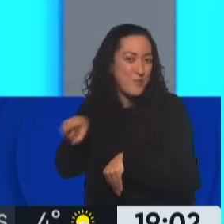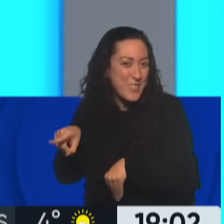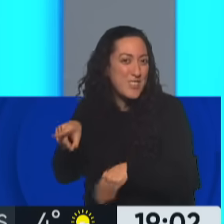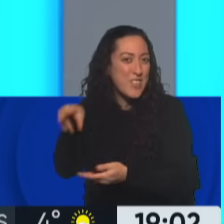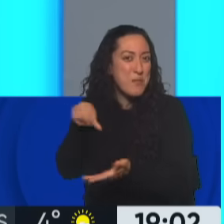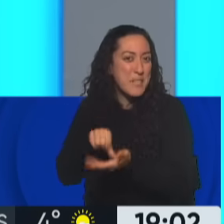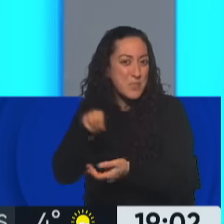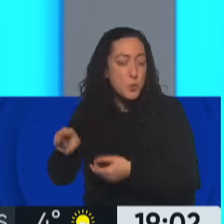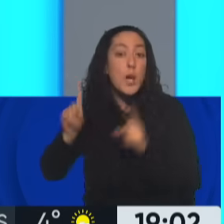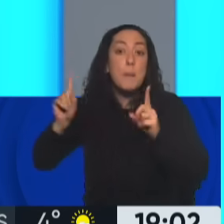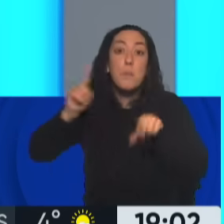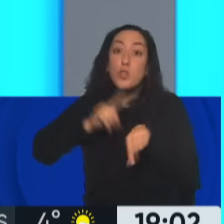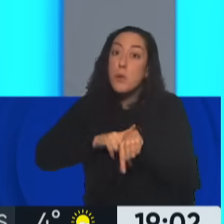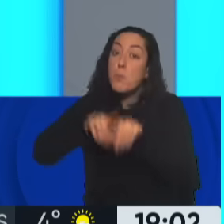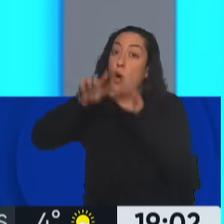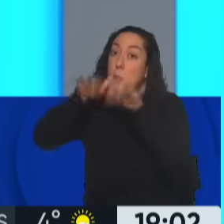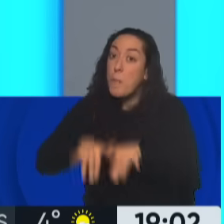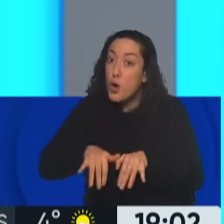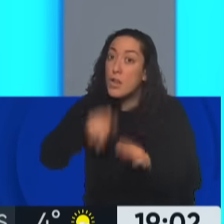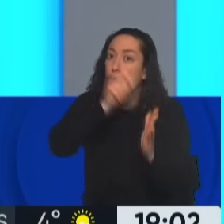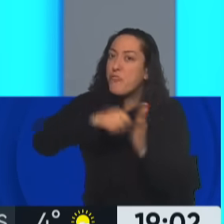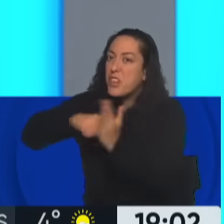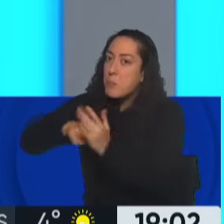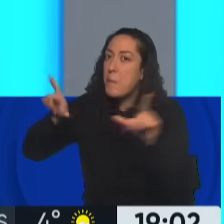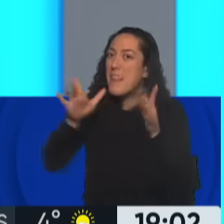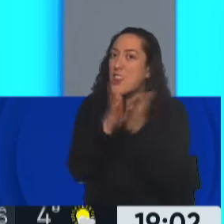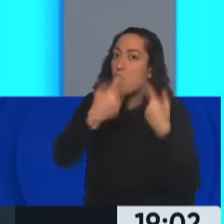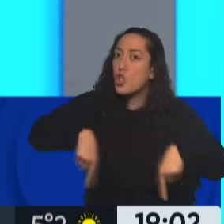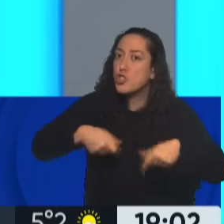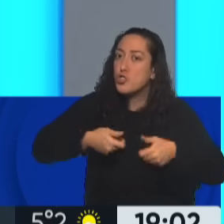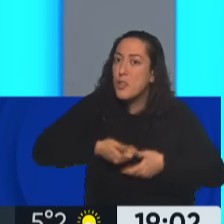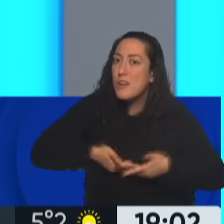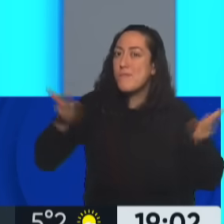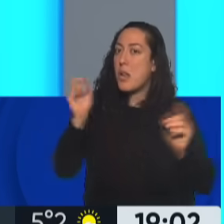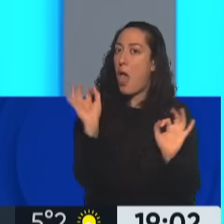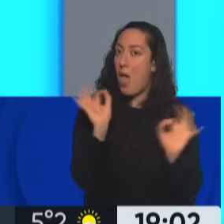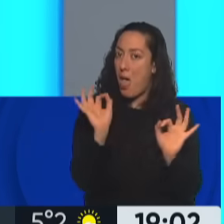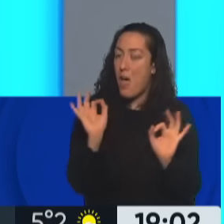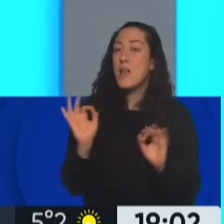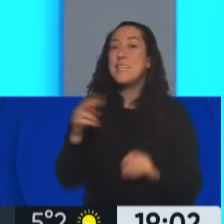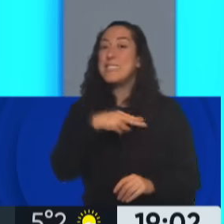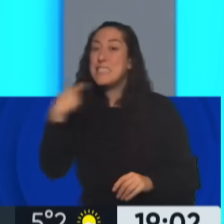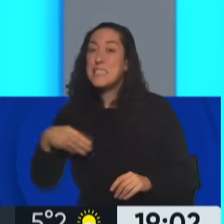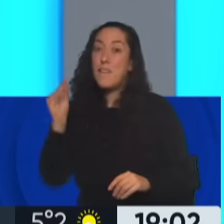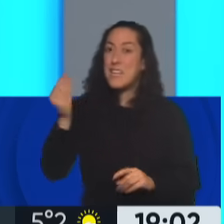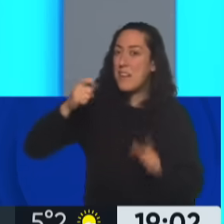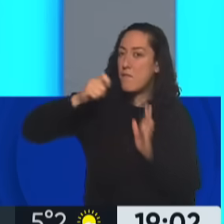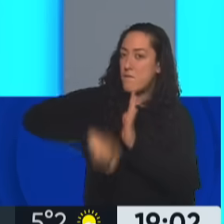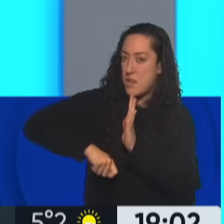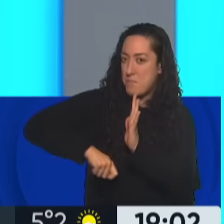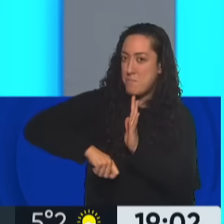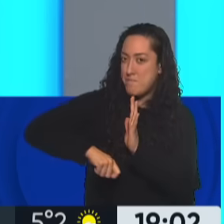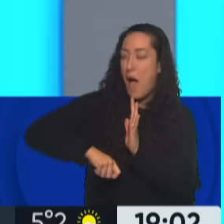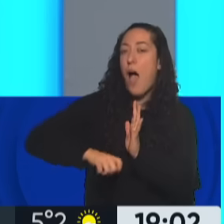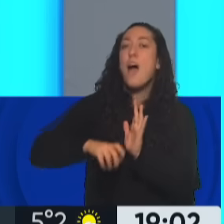también se firmó un memorándum que no tuvo mucho espacio mediático, pero que me parece interesante a mirar, entre China y Brasil, por el cual recién se